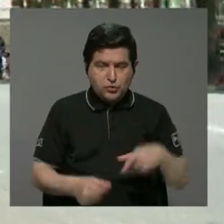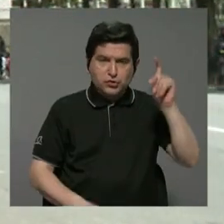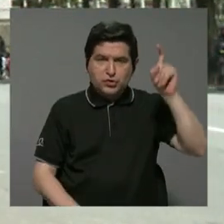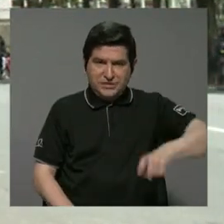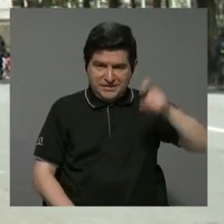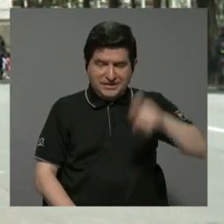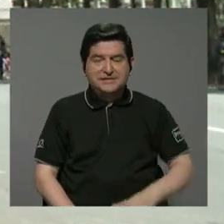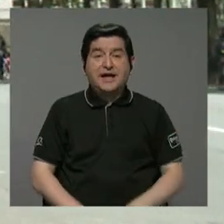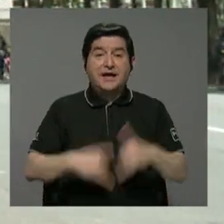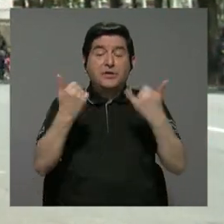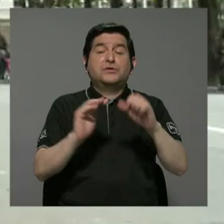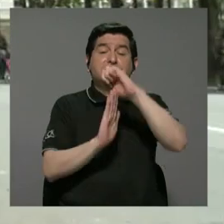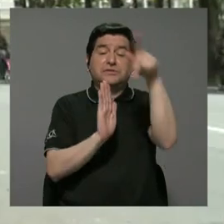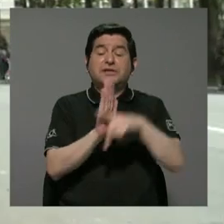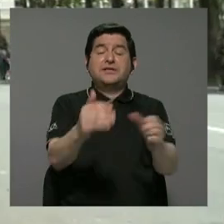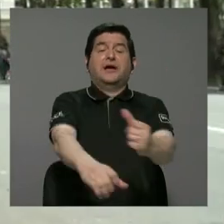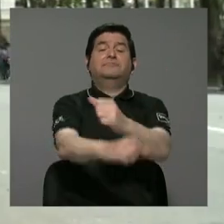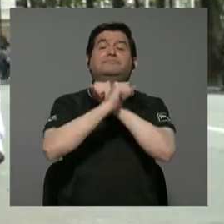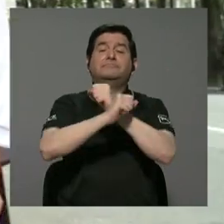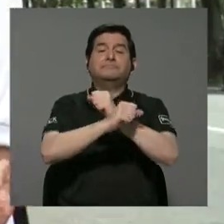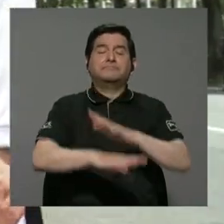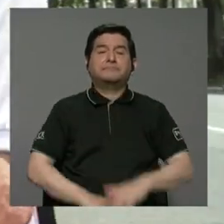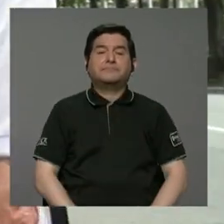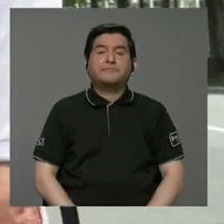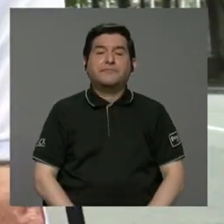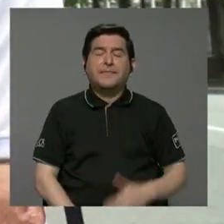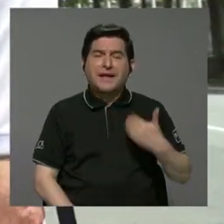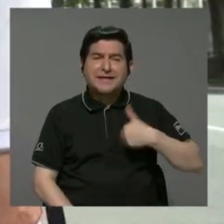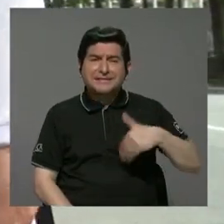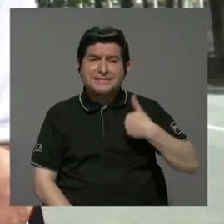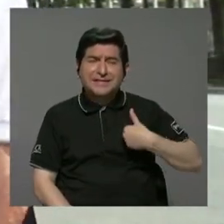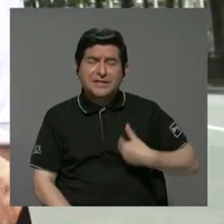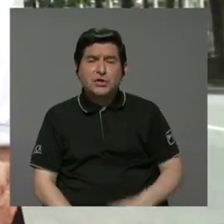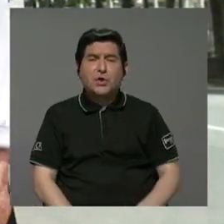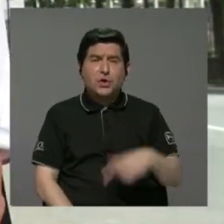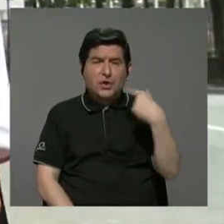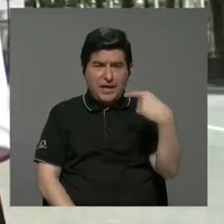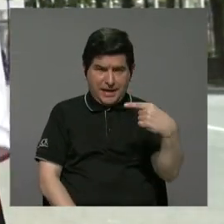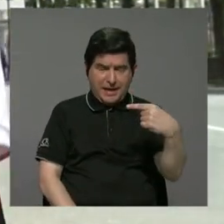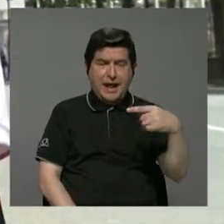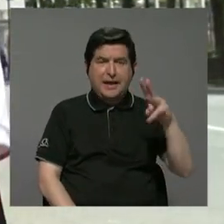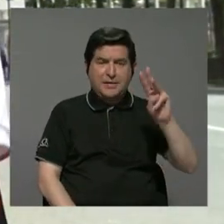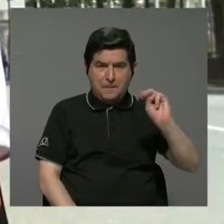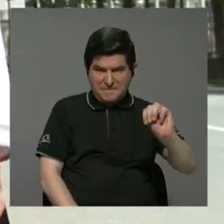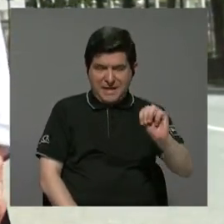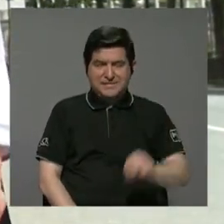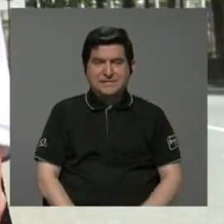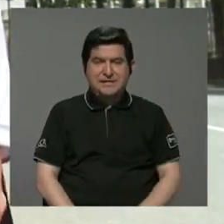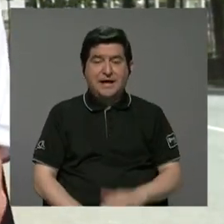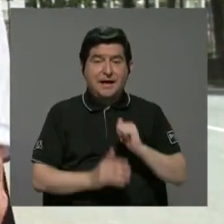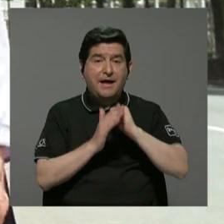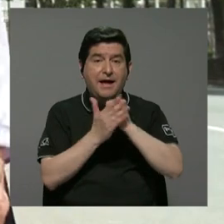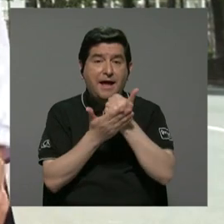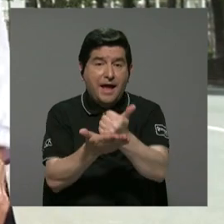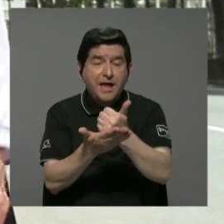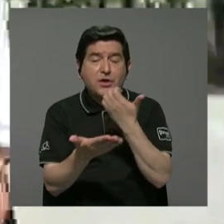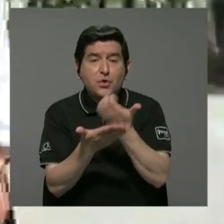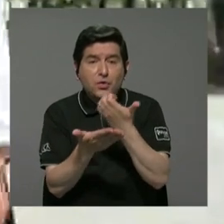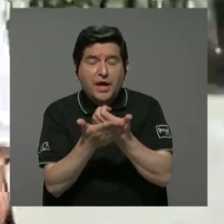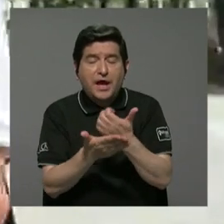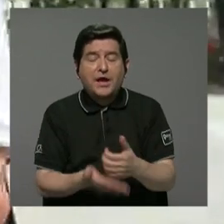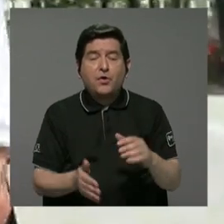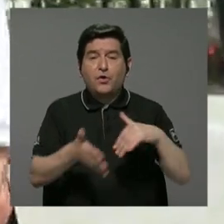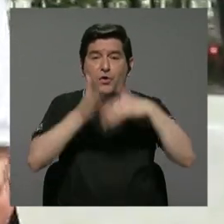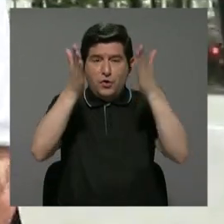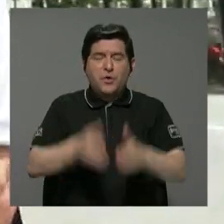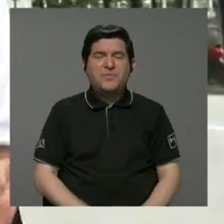tener y que ya la Constitución les garantiza. Don Gerardo, las becas ha sido uno de los temas que ha sido